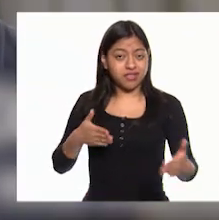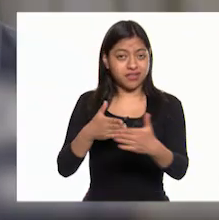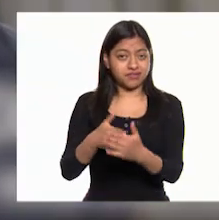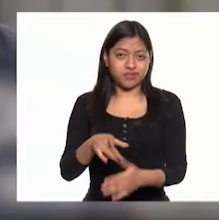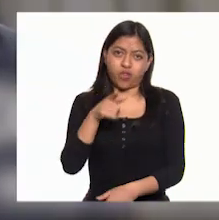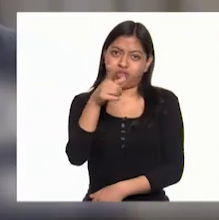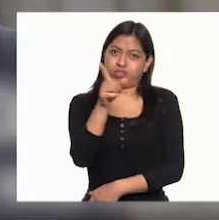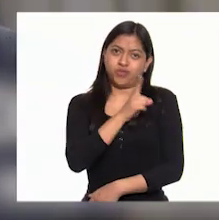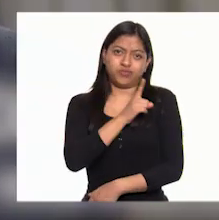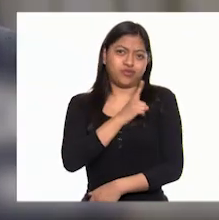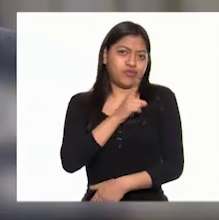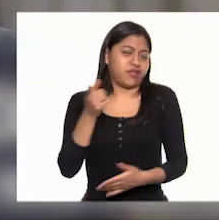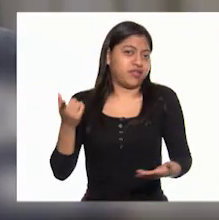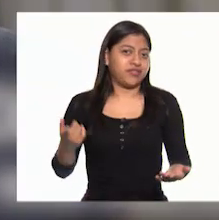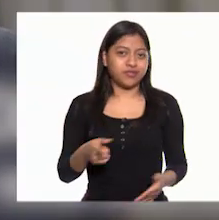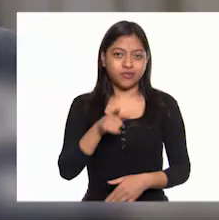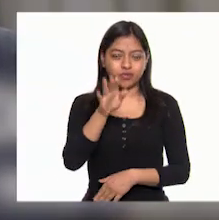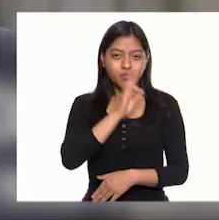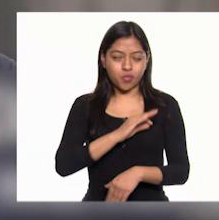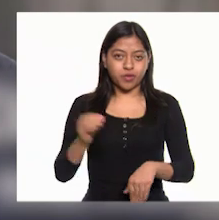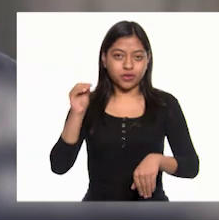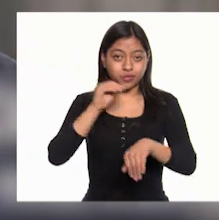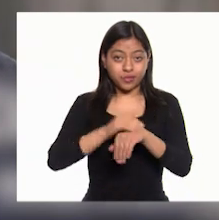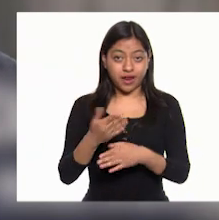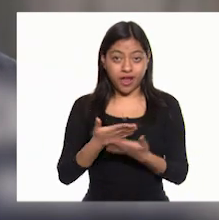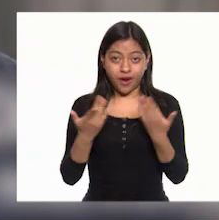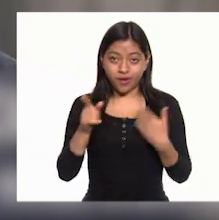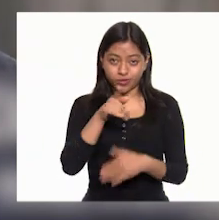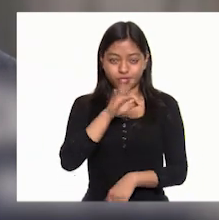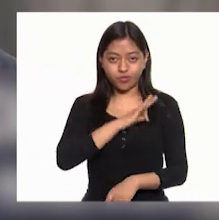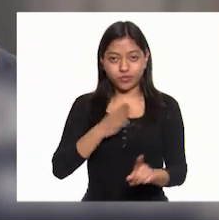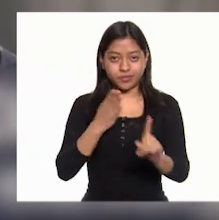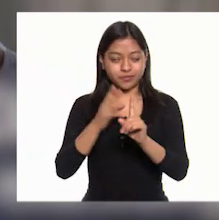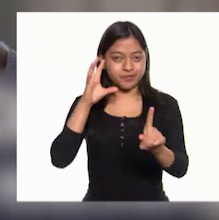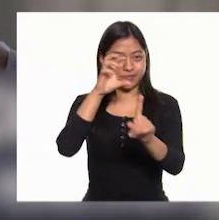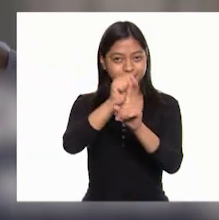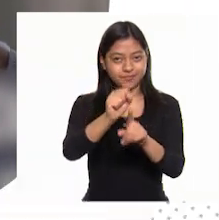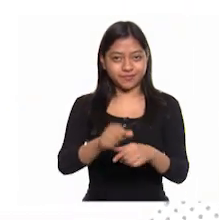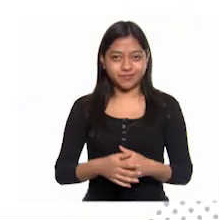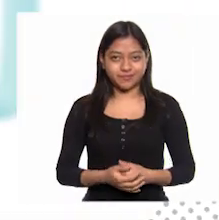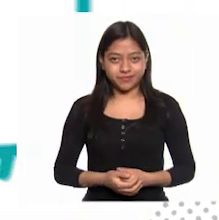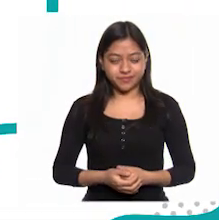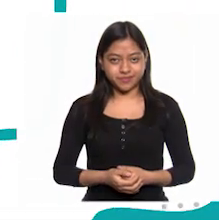límites solamente se crearon para marcar la distancia hasta donde tú quieres llegar.